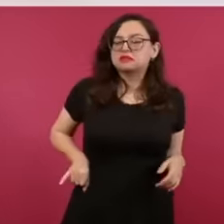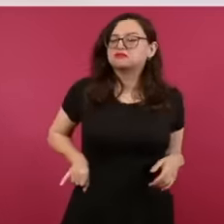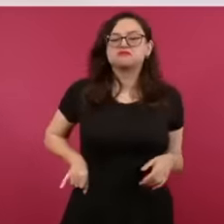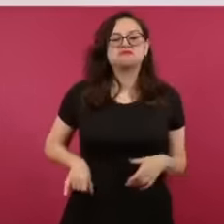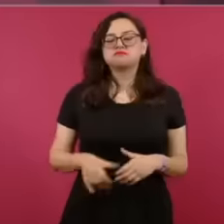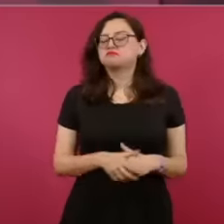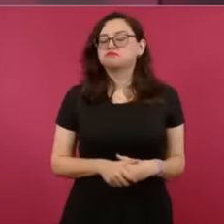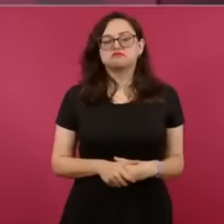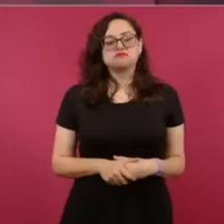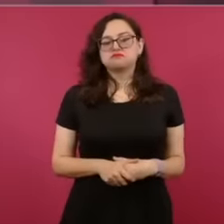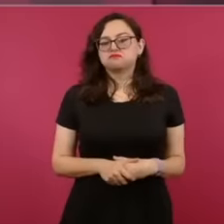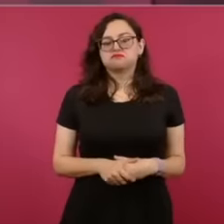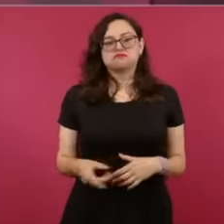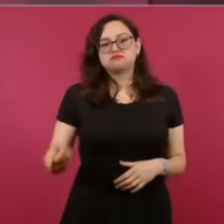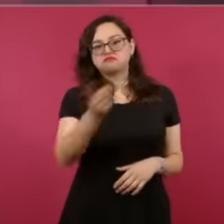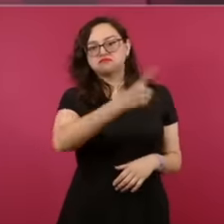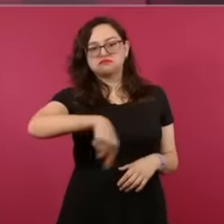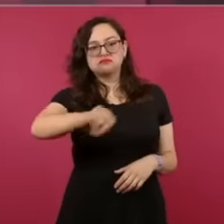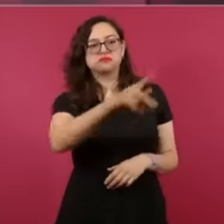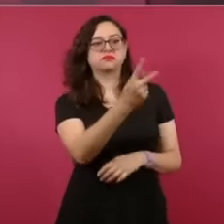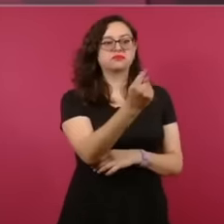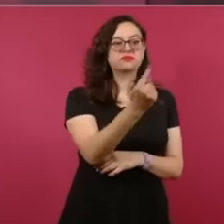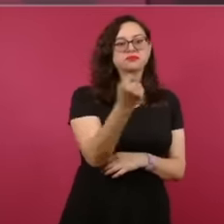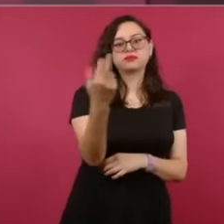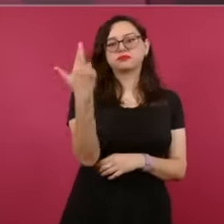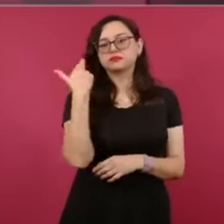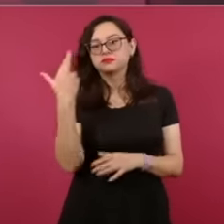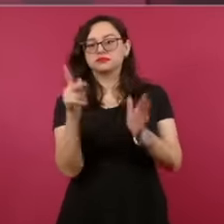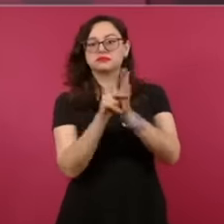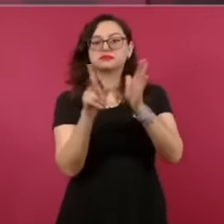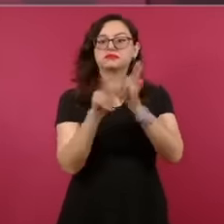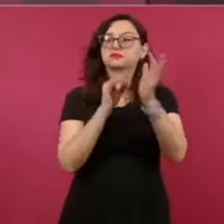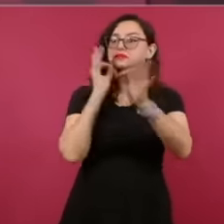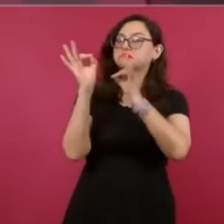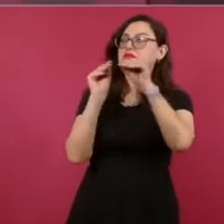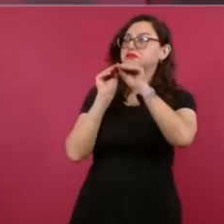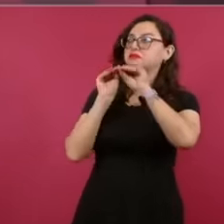ya no tienen el mismo impacto que tenían antes.